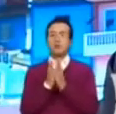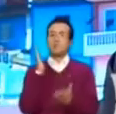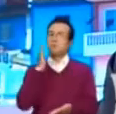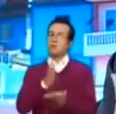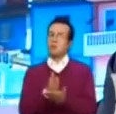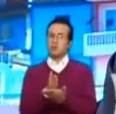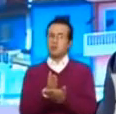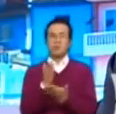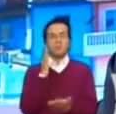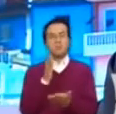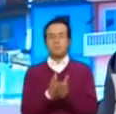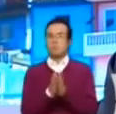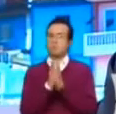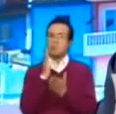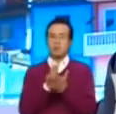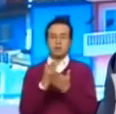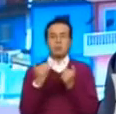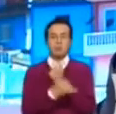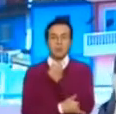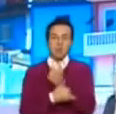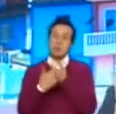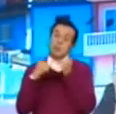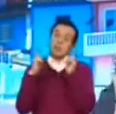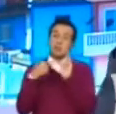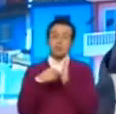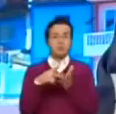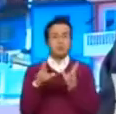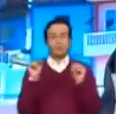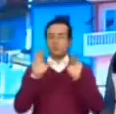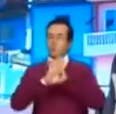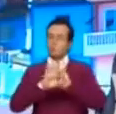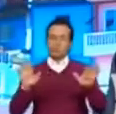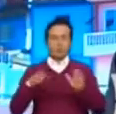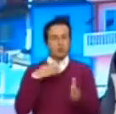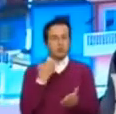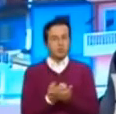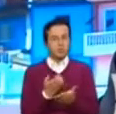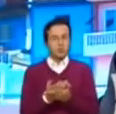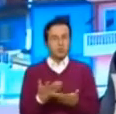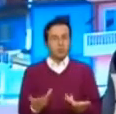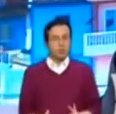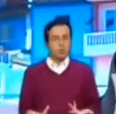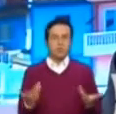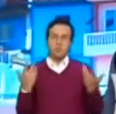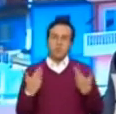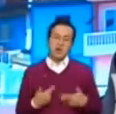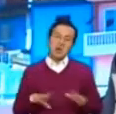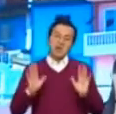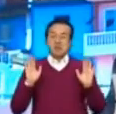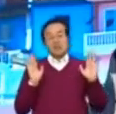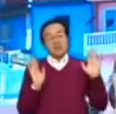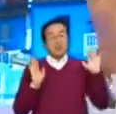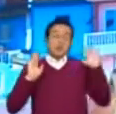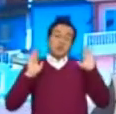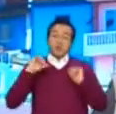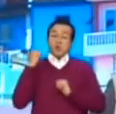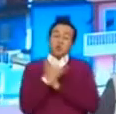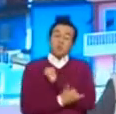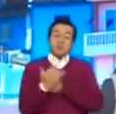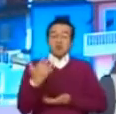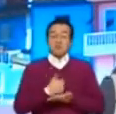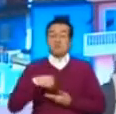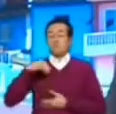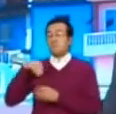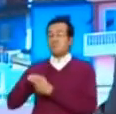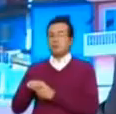con los mecanismos de los paraísos fiscales. No es justificable económicamente bajo ningún motivo ni pretexto tener el dinero en el